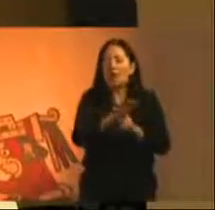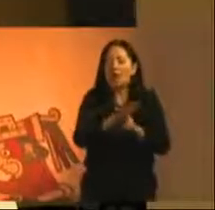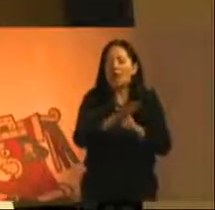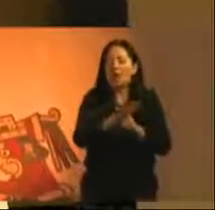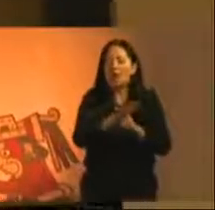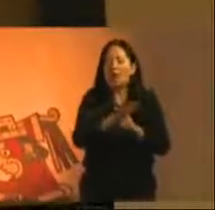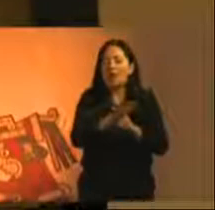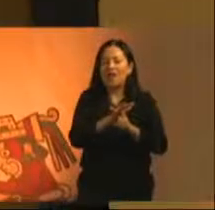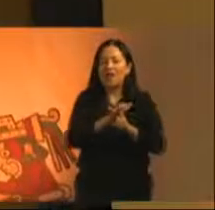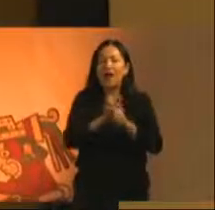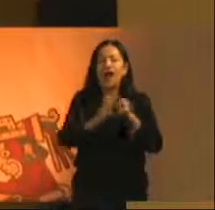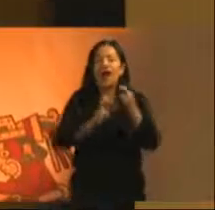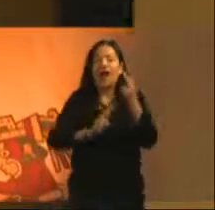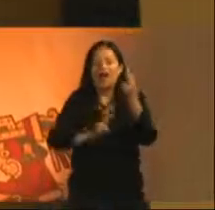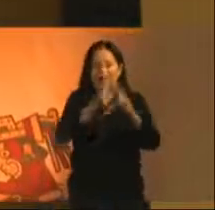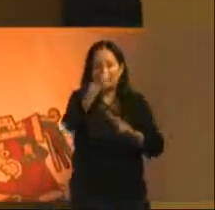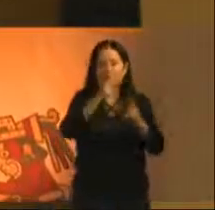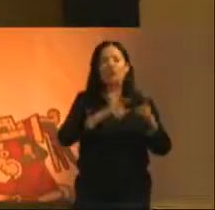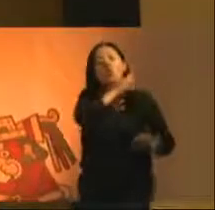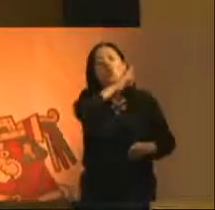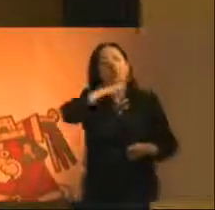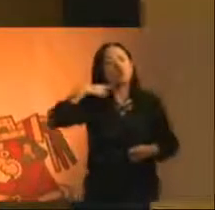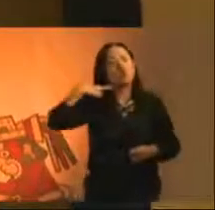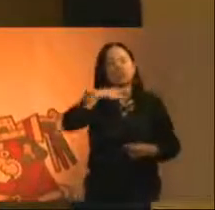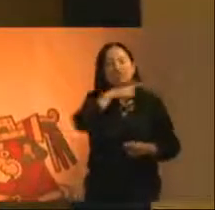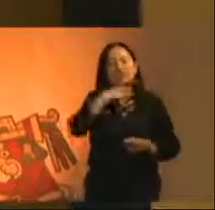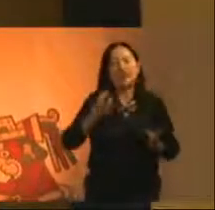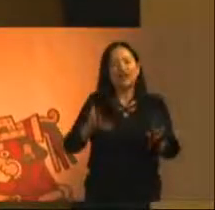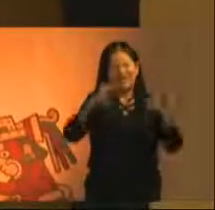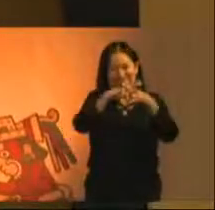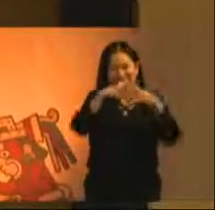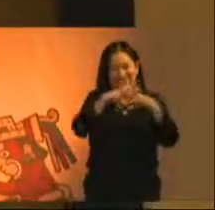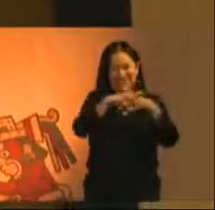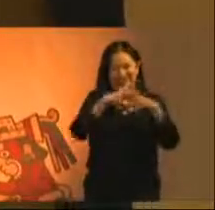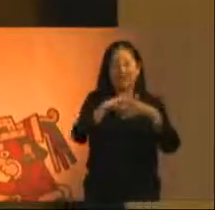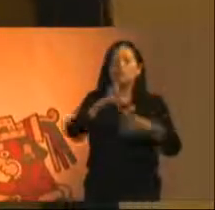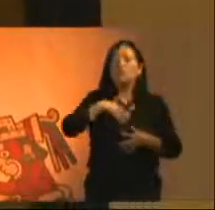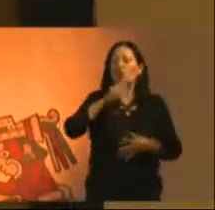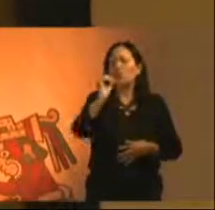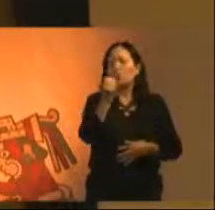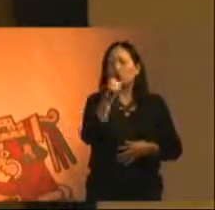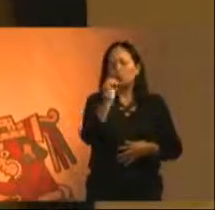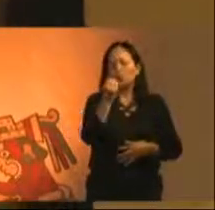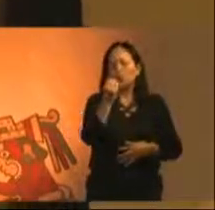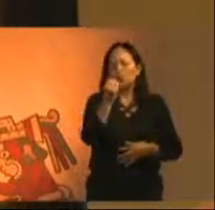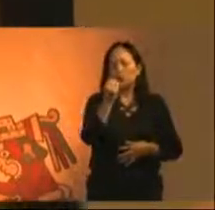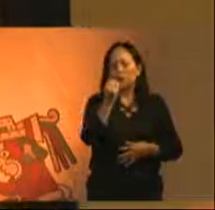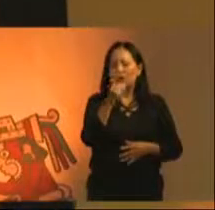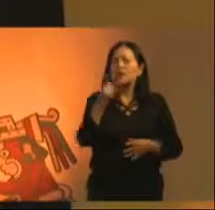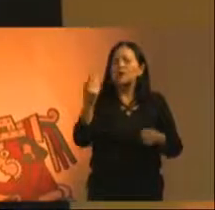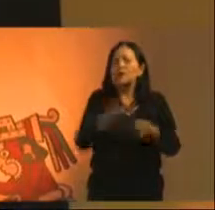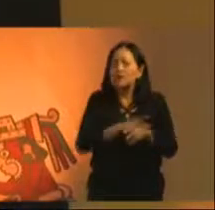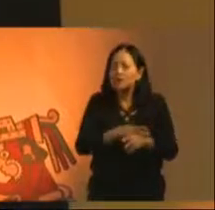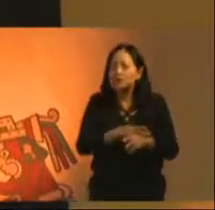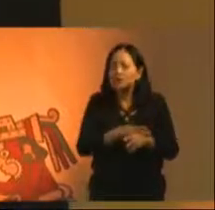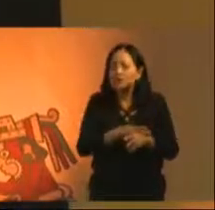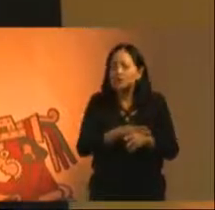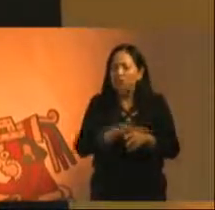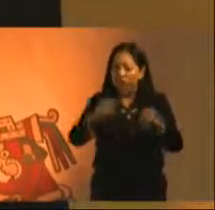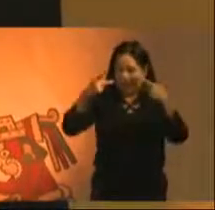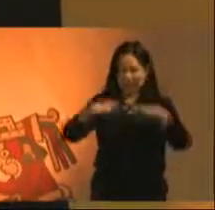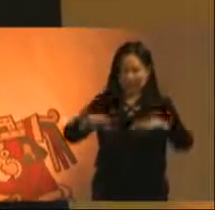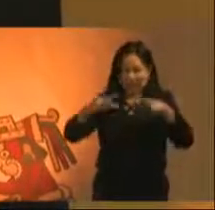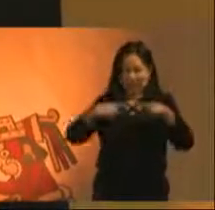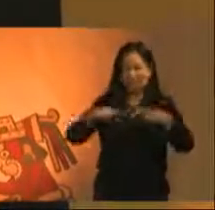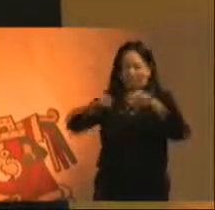revolución de febrero que tiró al zar de 1917 sino la revolución de octubre donde pasó algo inusitado los trabajadores